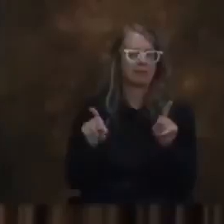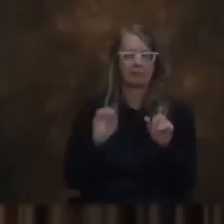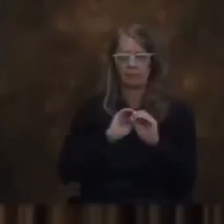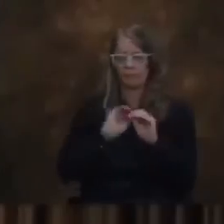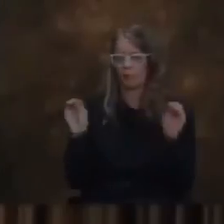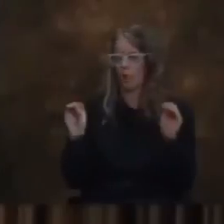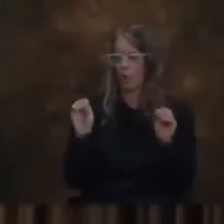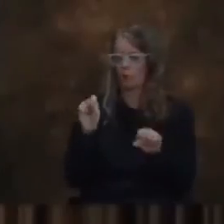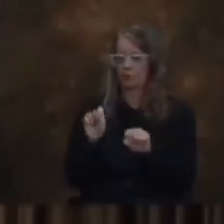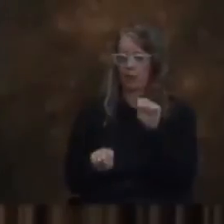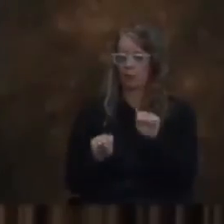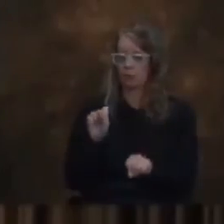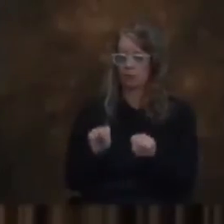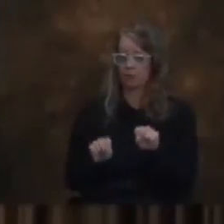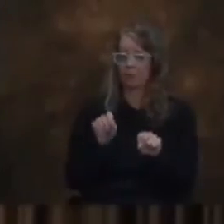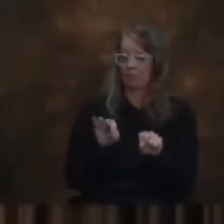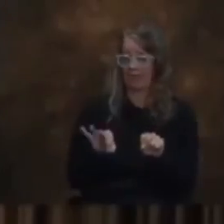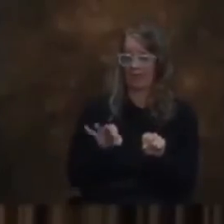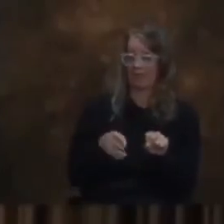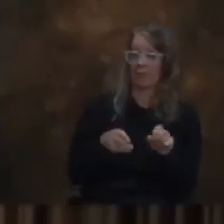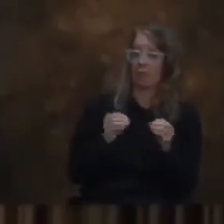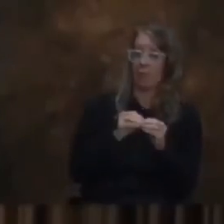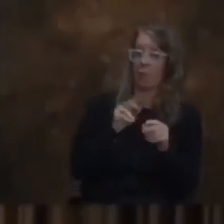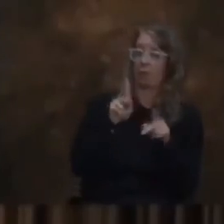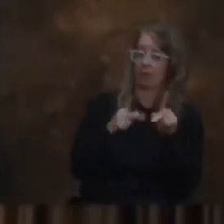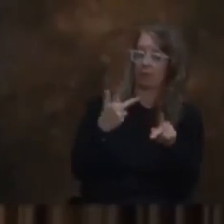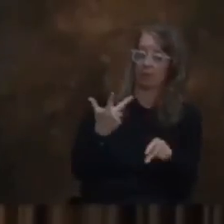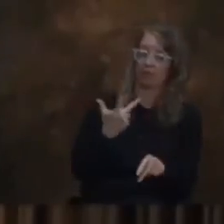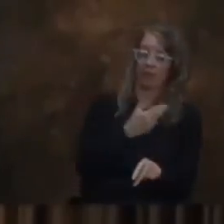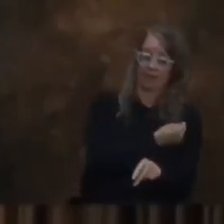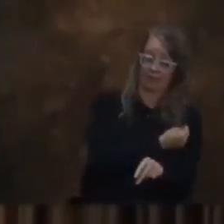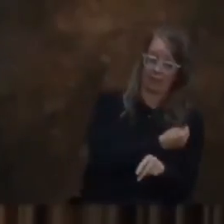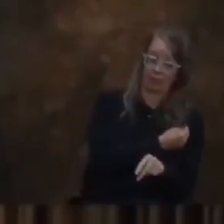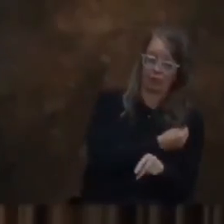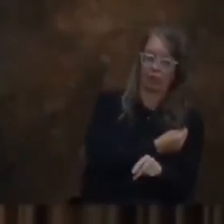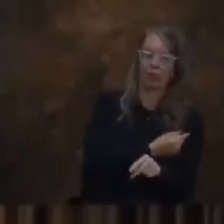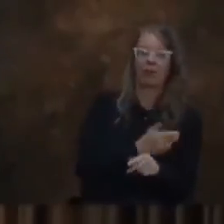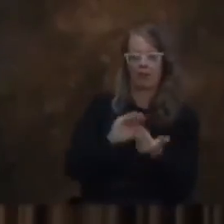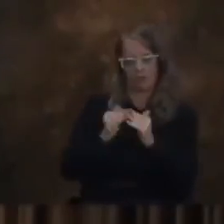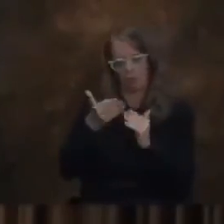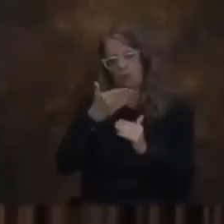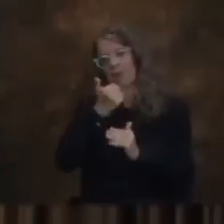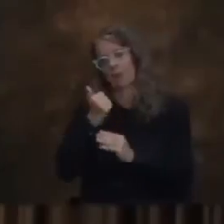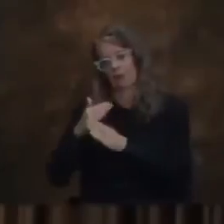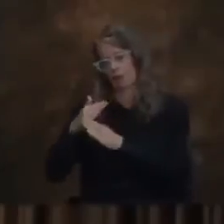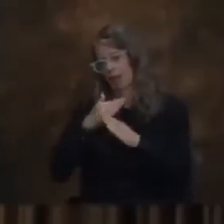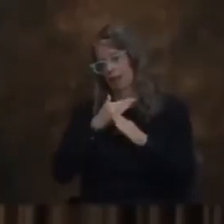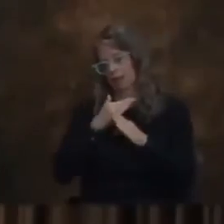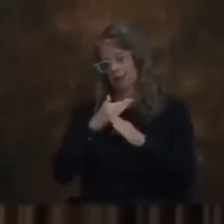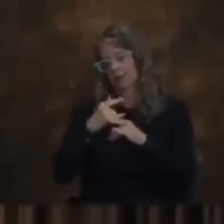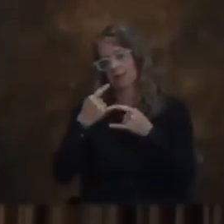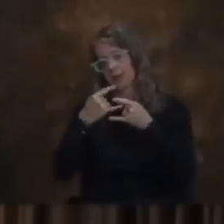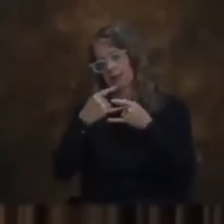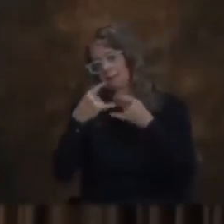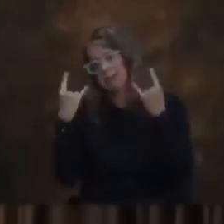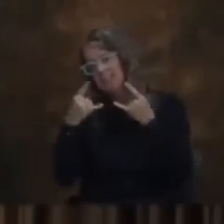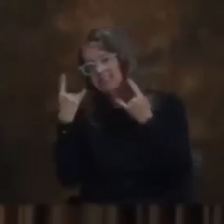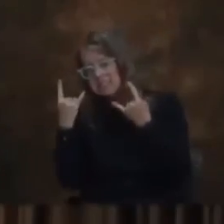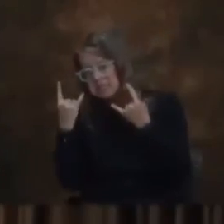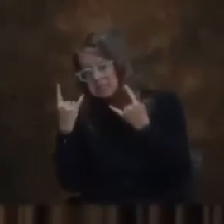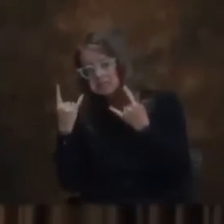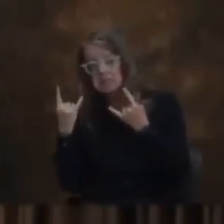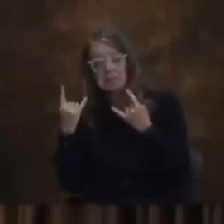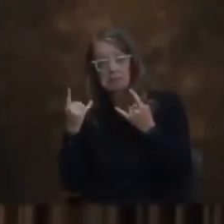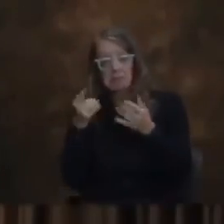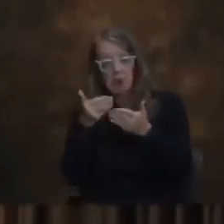vacunen eso protegerá a la comunidad y usar máscaras es casi